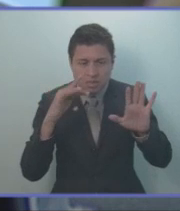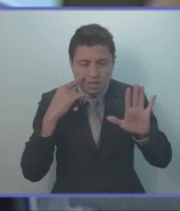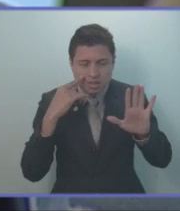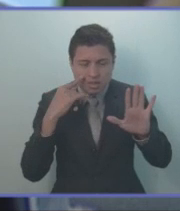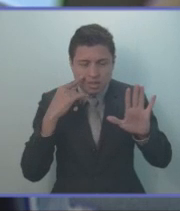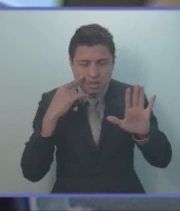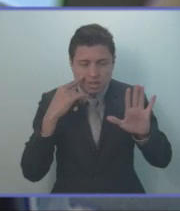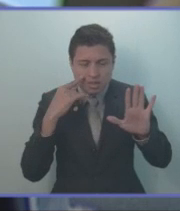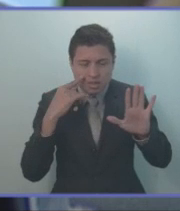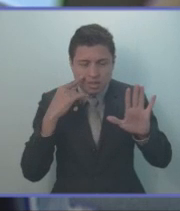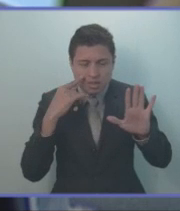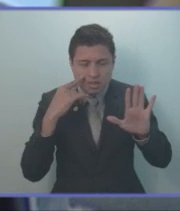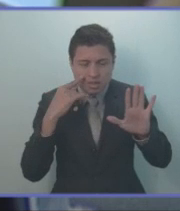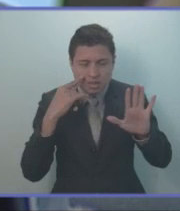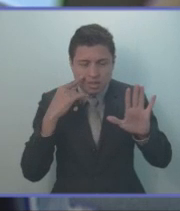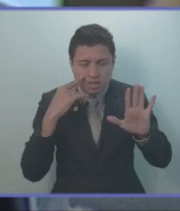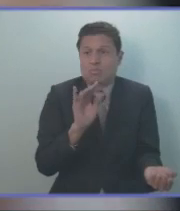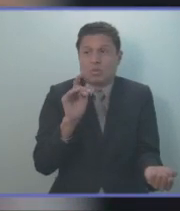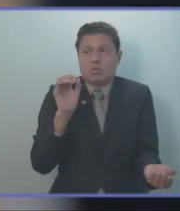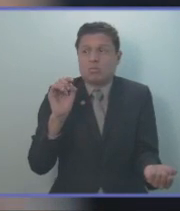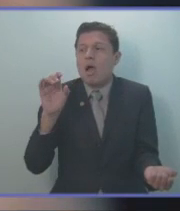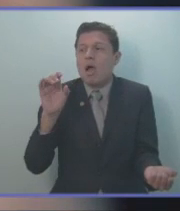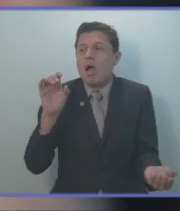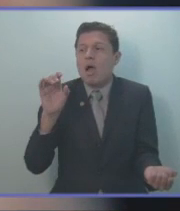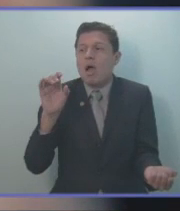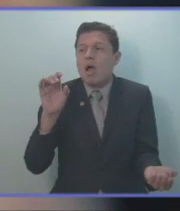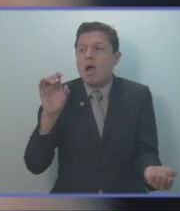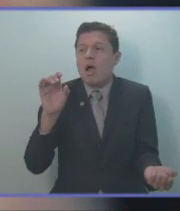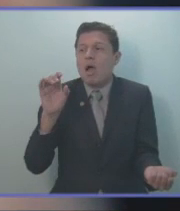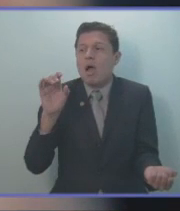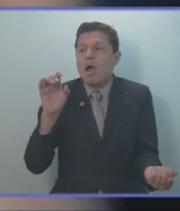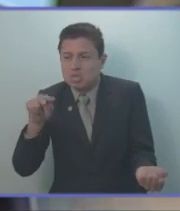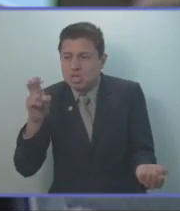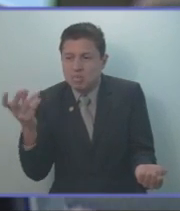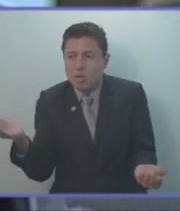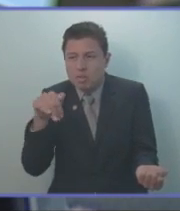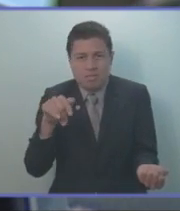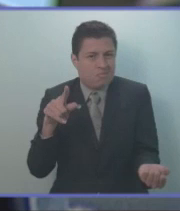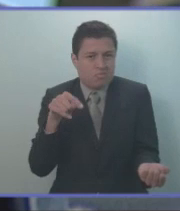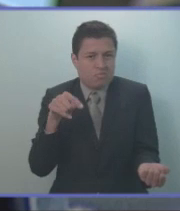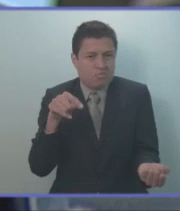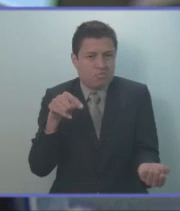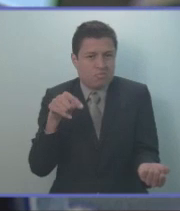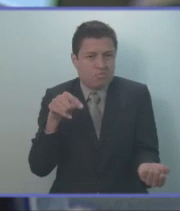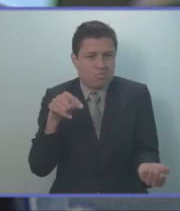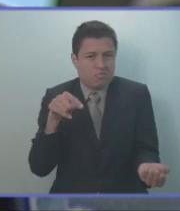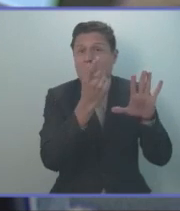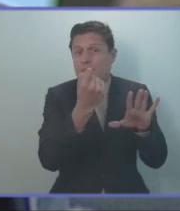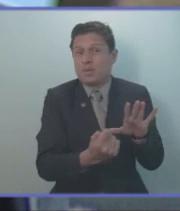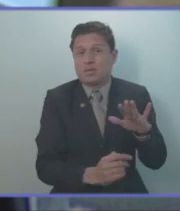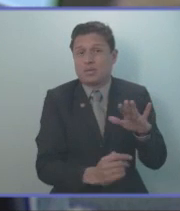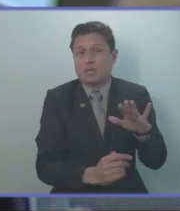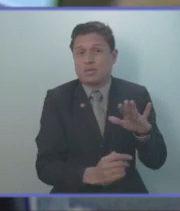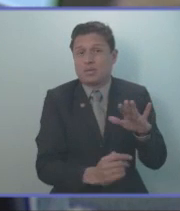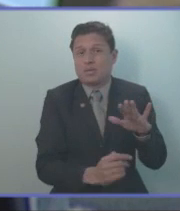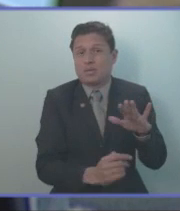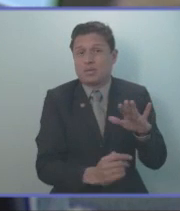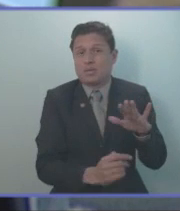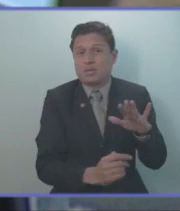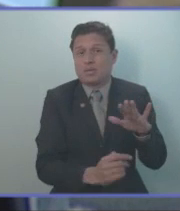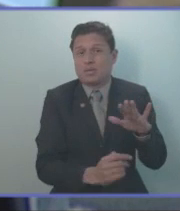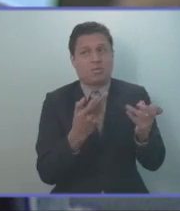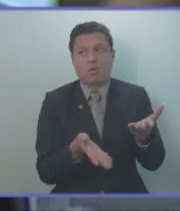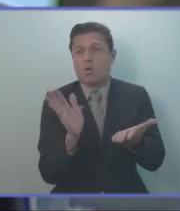demostrado en el Romano I de la naturaleza jurídica de este tipo de dictámenes, no contiene un pronunciamiento